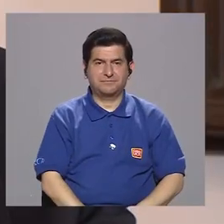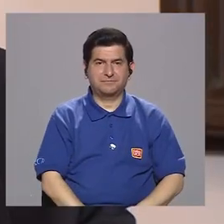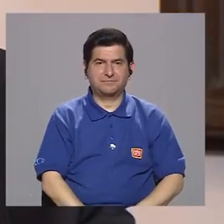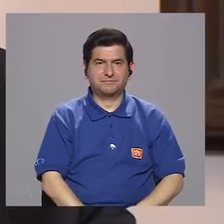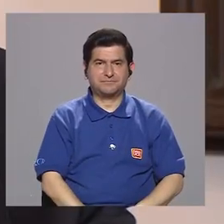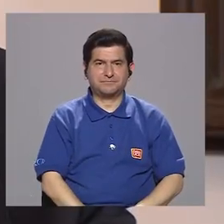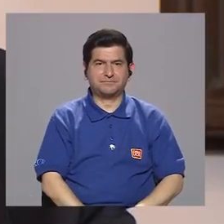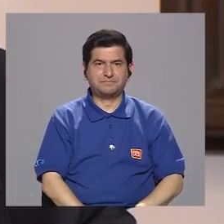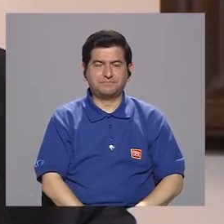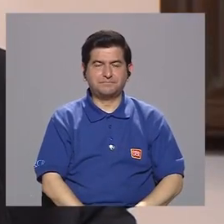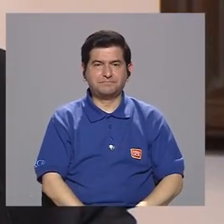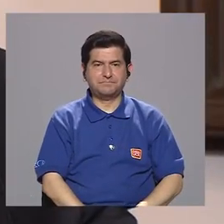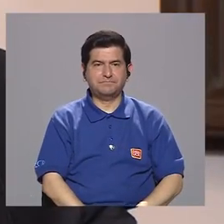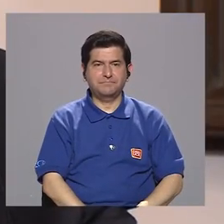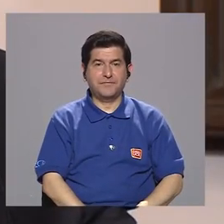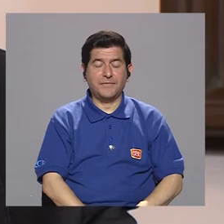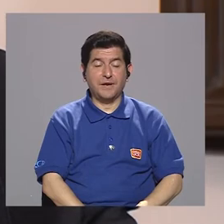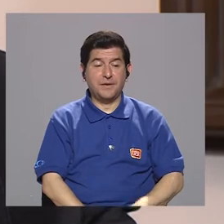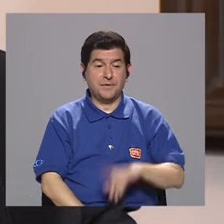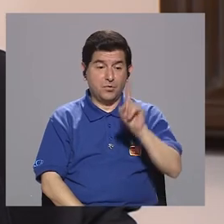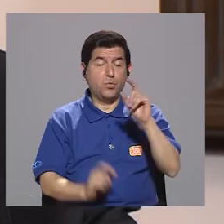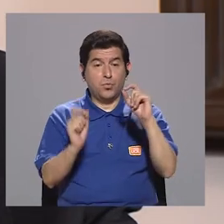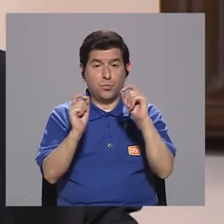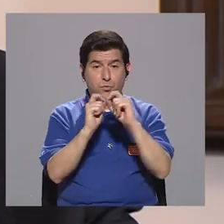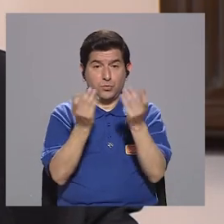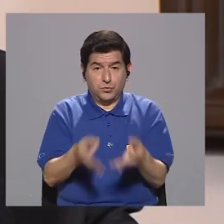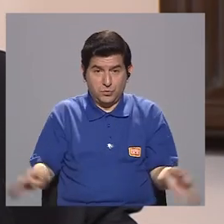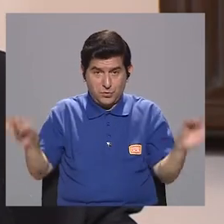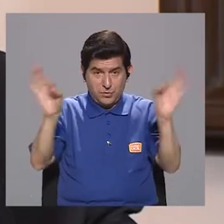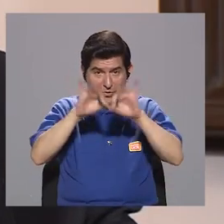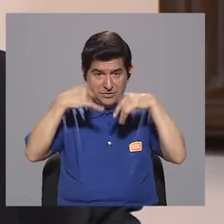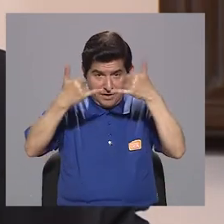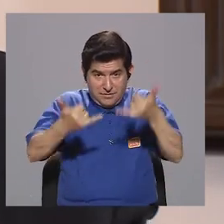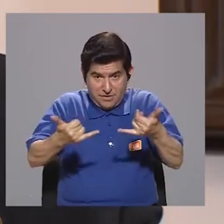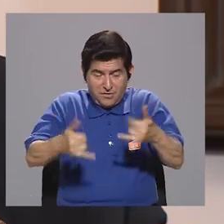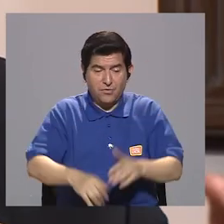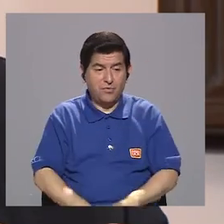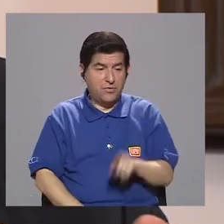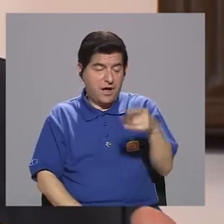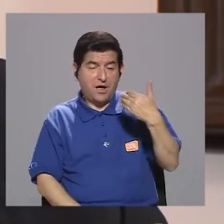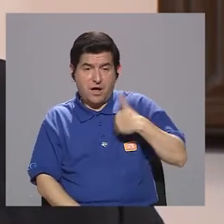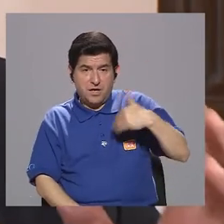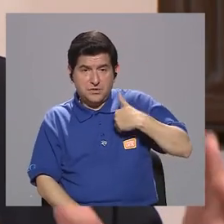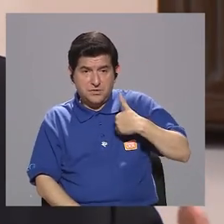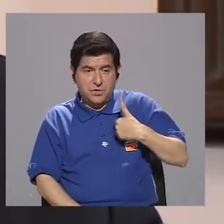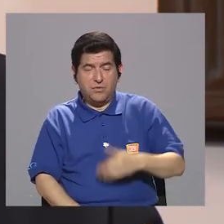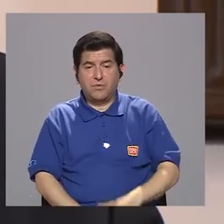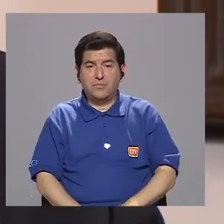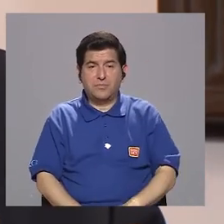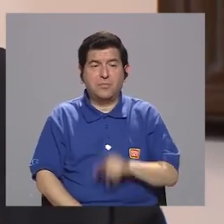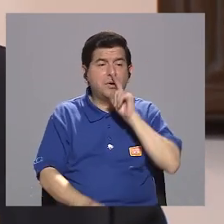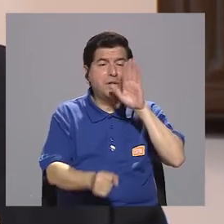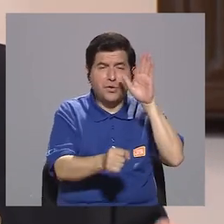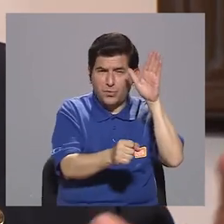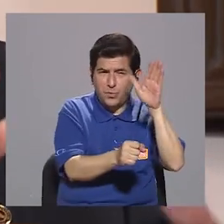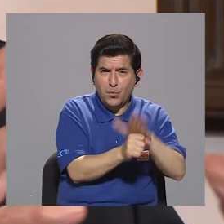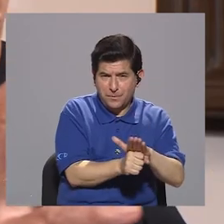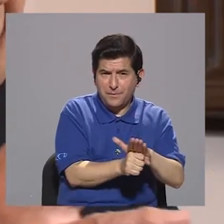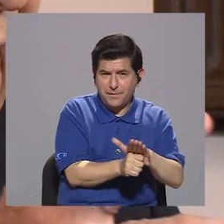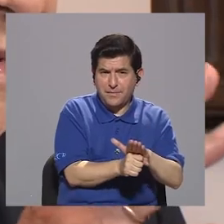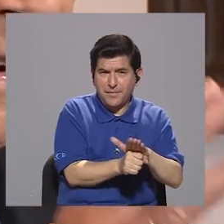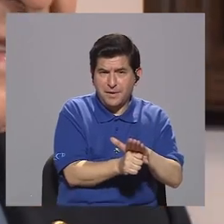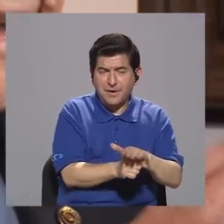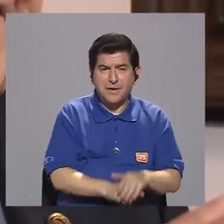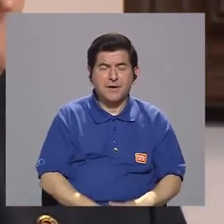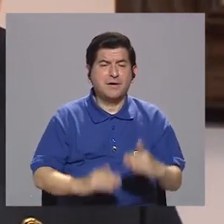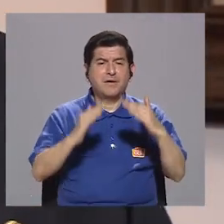a un aspecto que es sustancial. ¿Cómo este hombre pudo lograr que